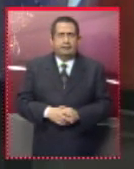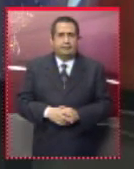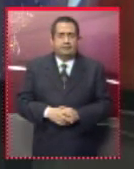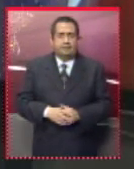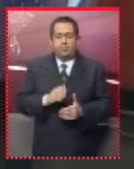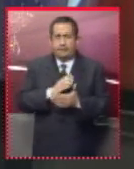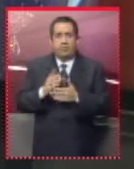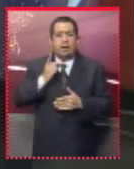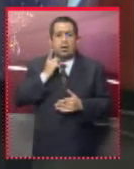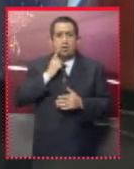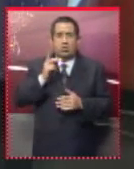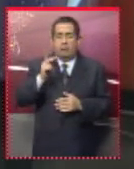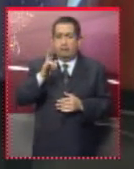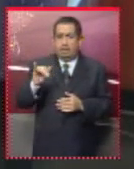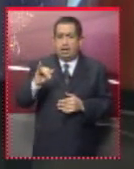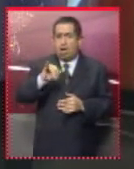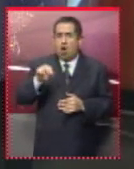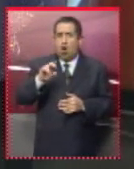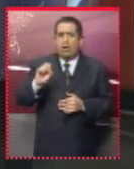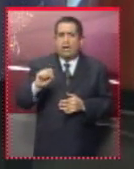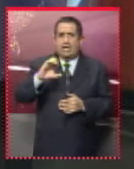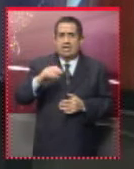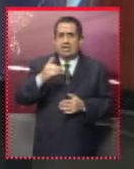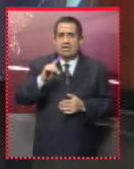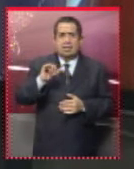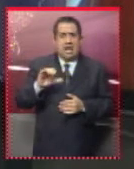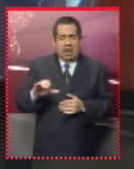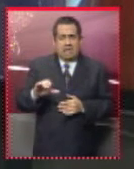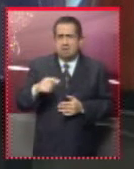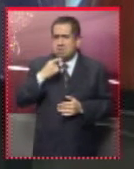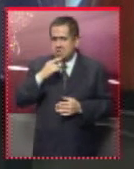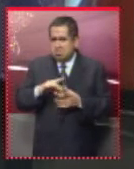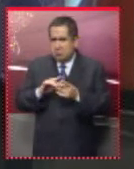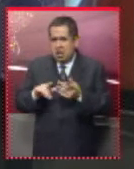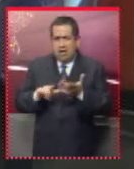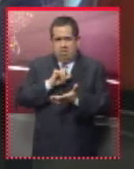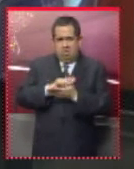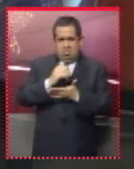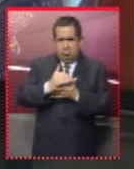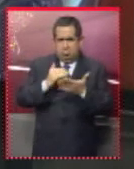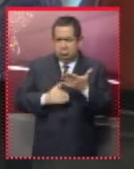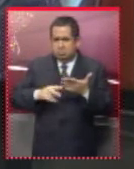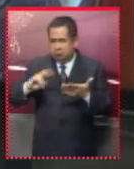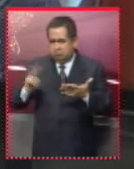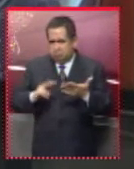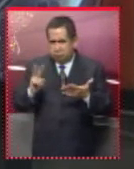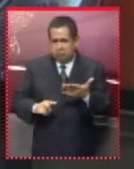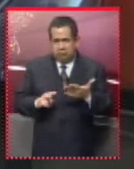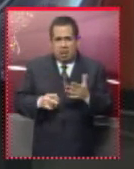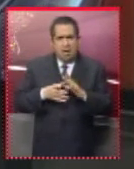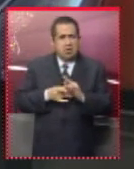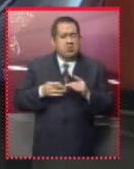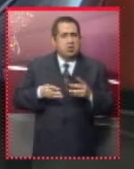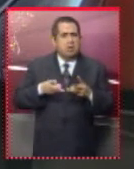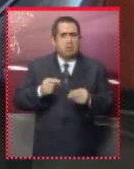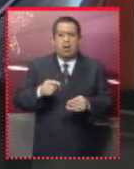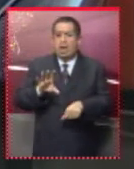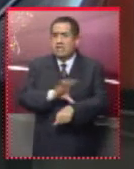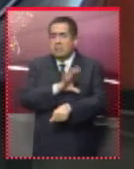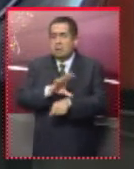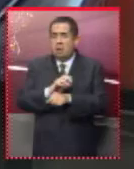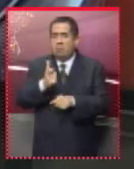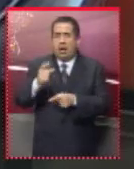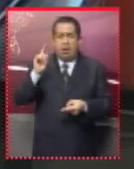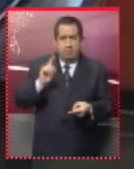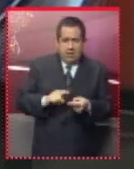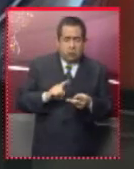Por su parte, el diputado del PRI, Jorge Estefan Chiriac, sostuvo que los beneficios de las reformas estructurales son reales, pues han disminuido las tarifas eléctricas, se